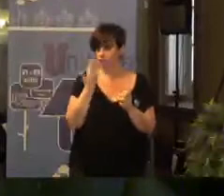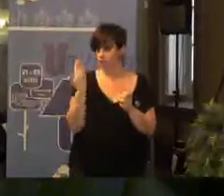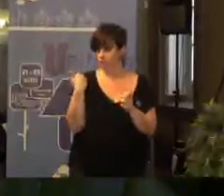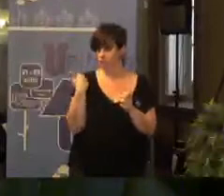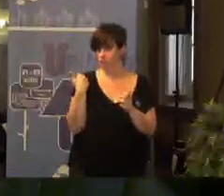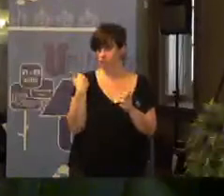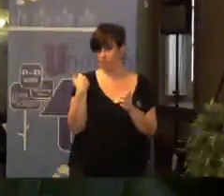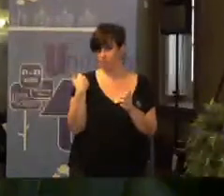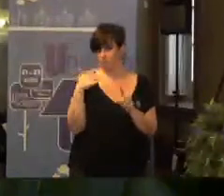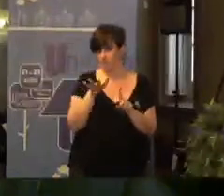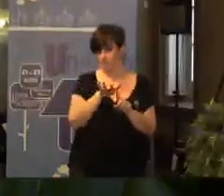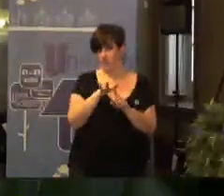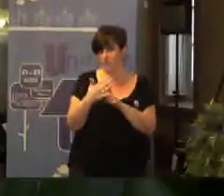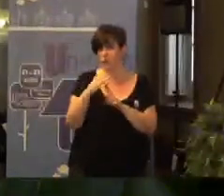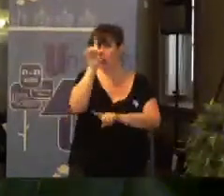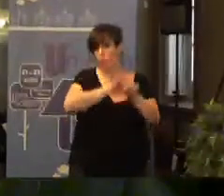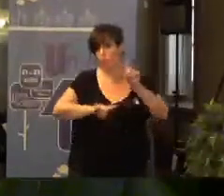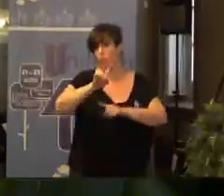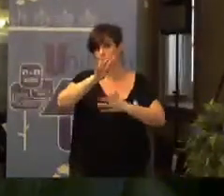chamado fenómeno do problema catalán,